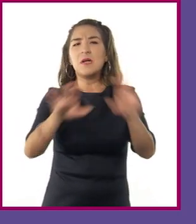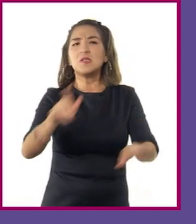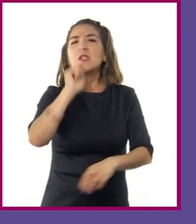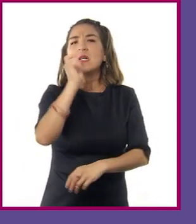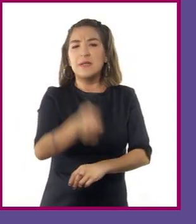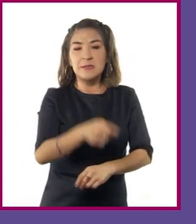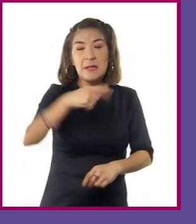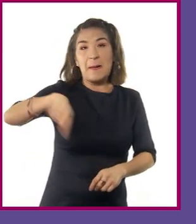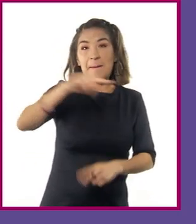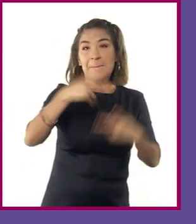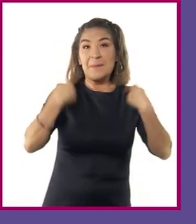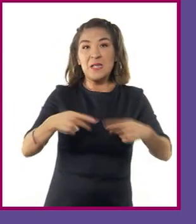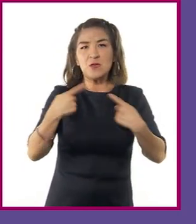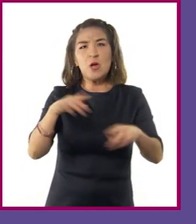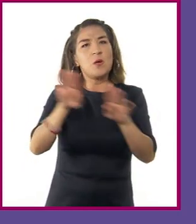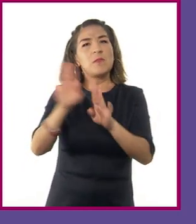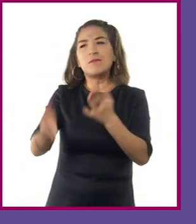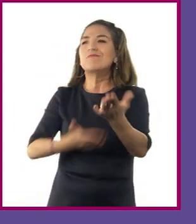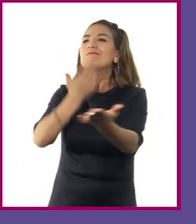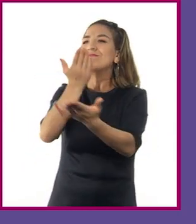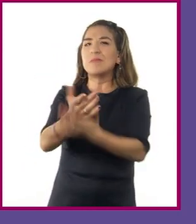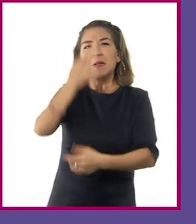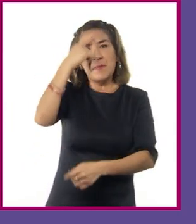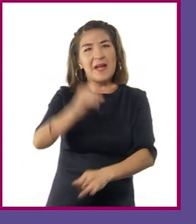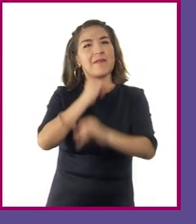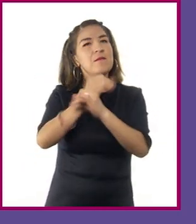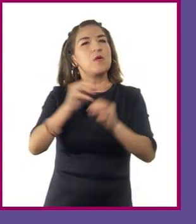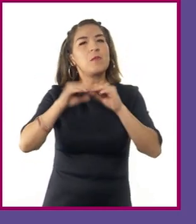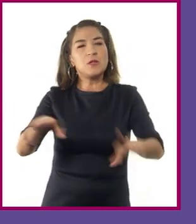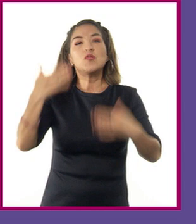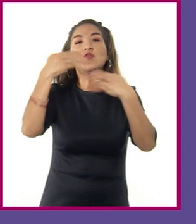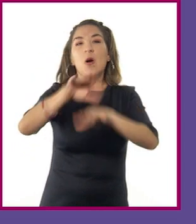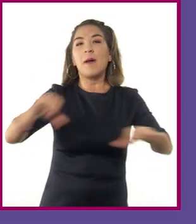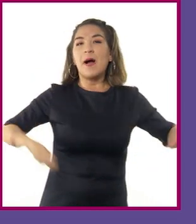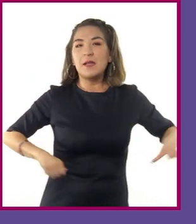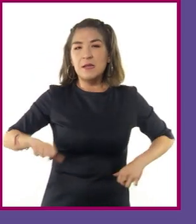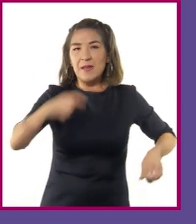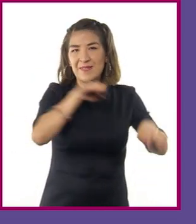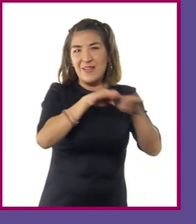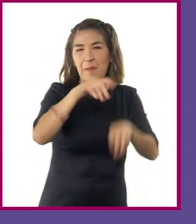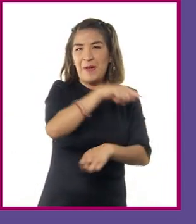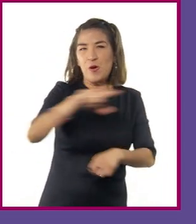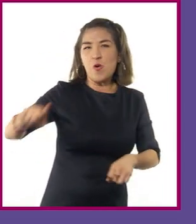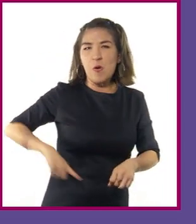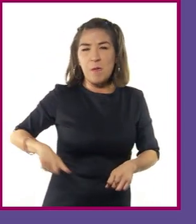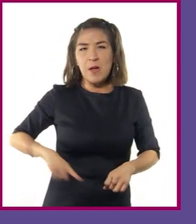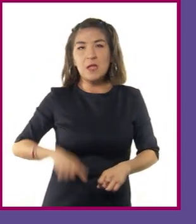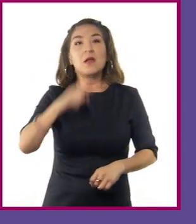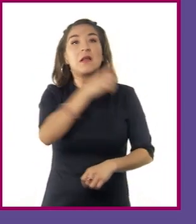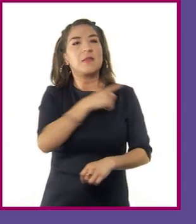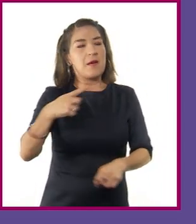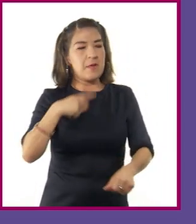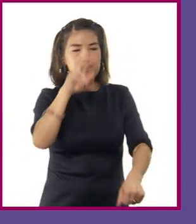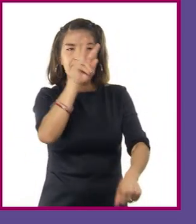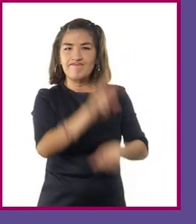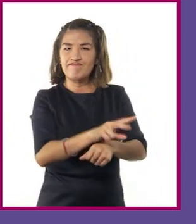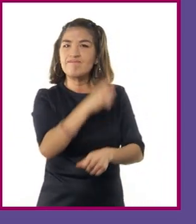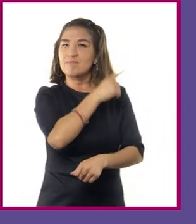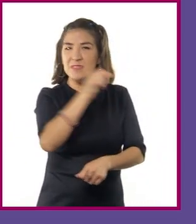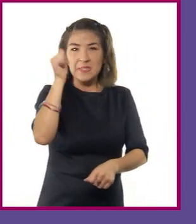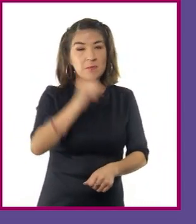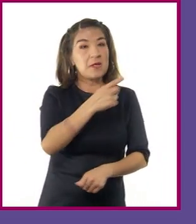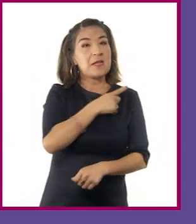los ciudadanos exigen información sobre las actividades de las autoridades, éstas se saben vigiladas y se